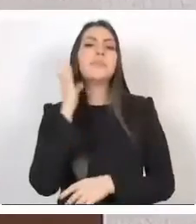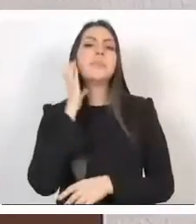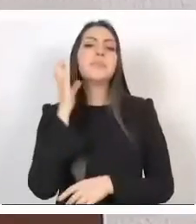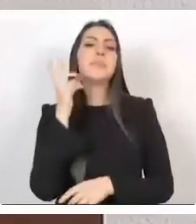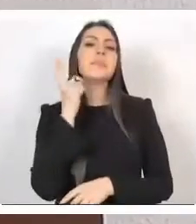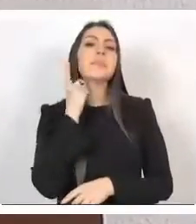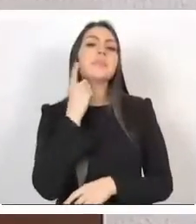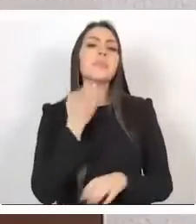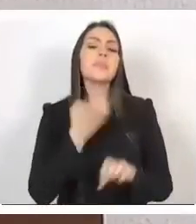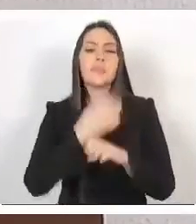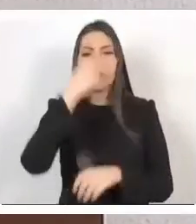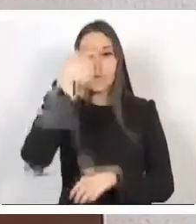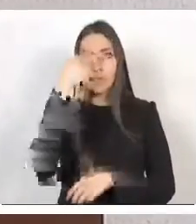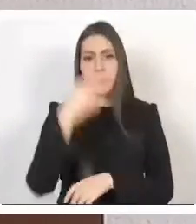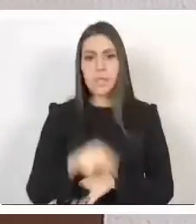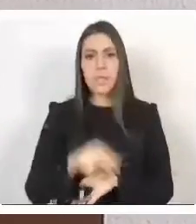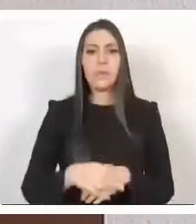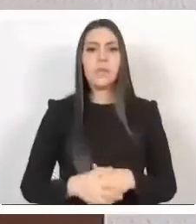de México.